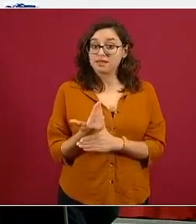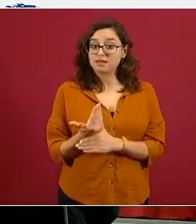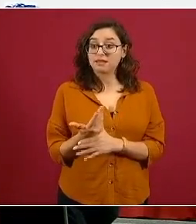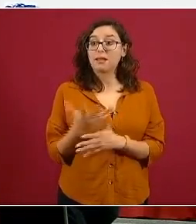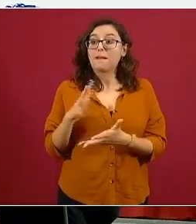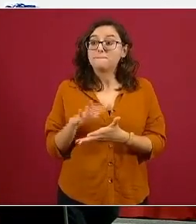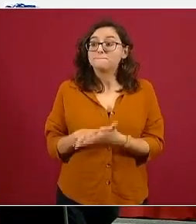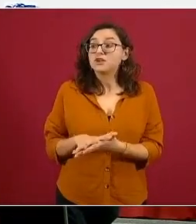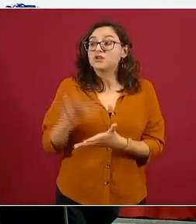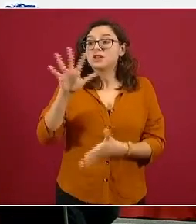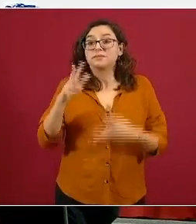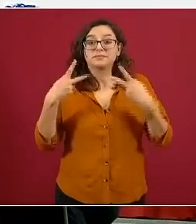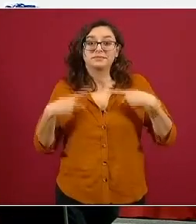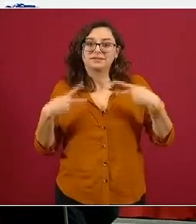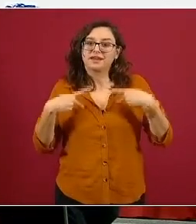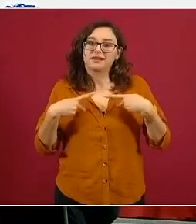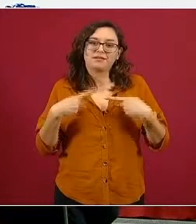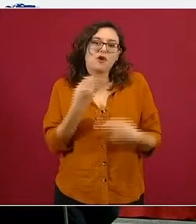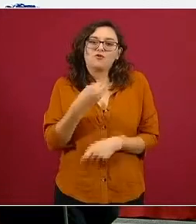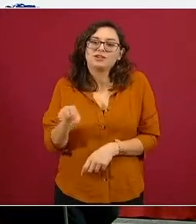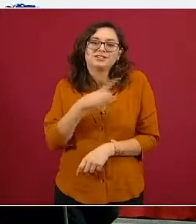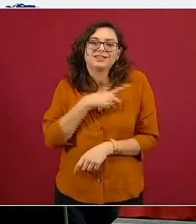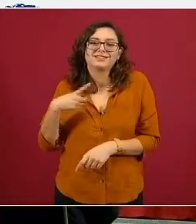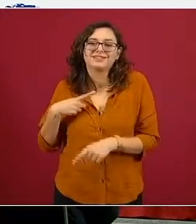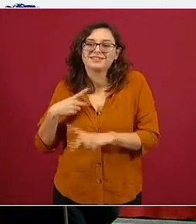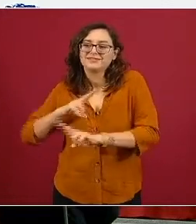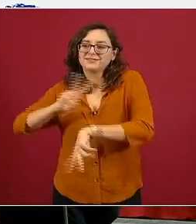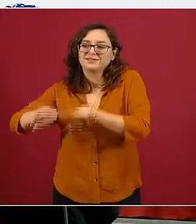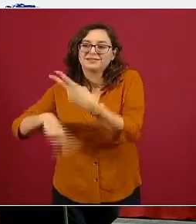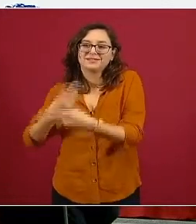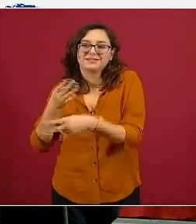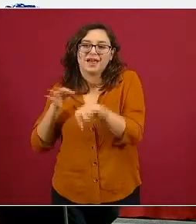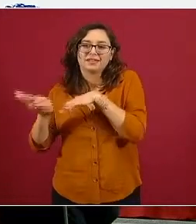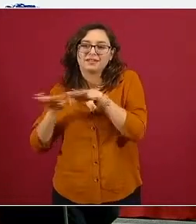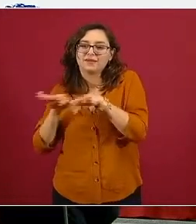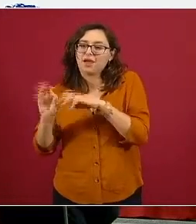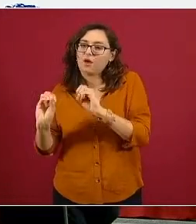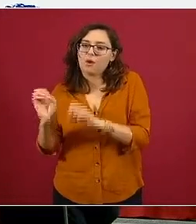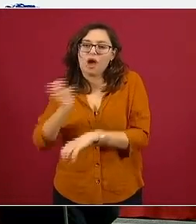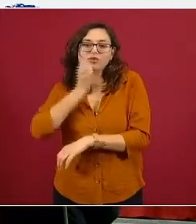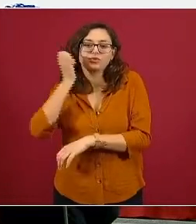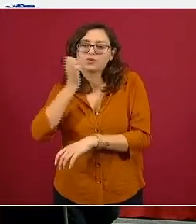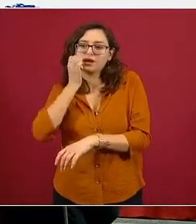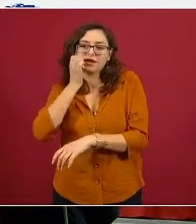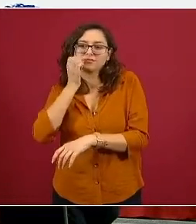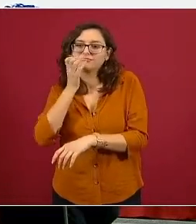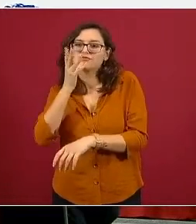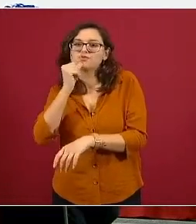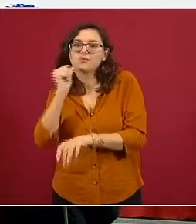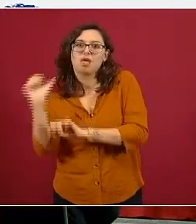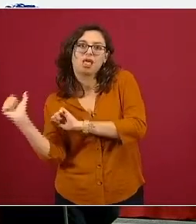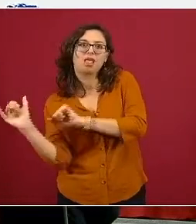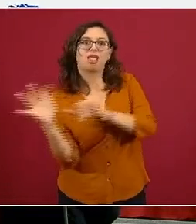consumidores potenciales pues tiene obligaciones laborales o estudiantiles que cumplir,